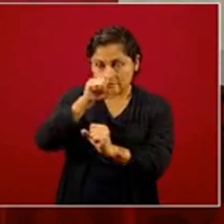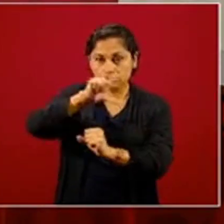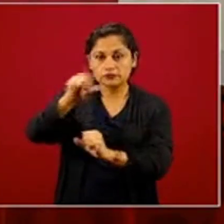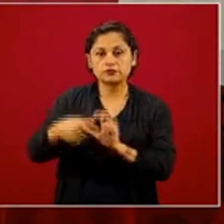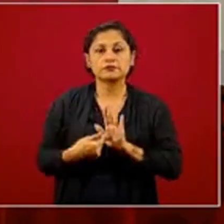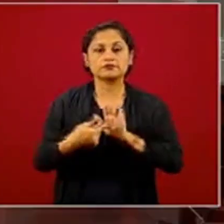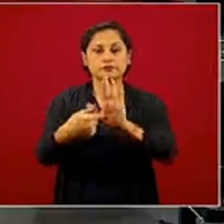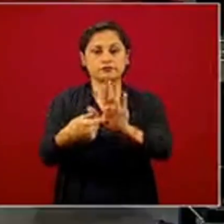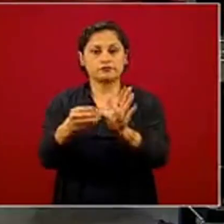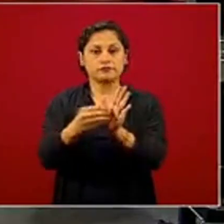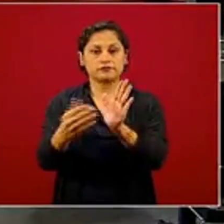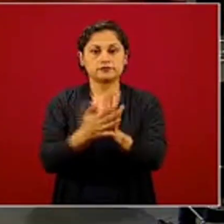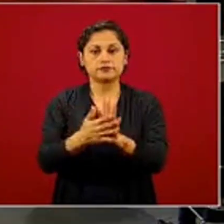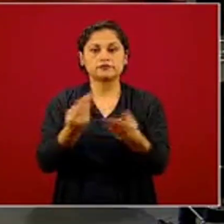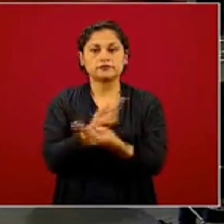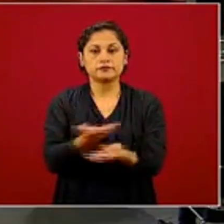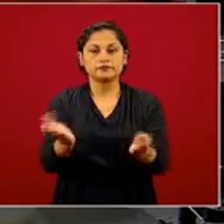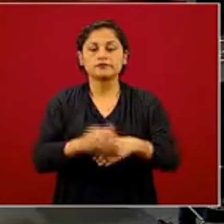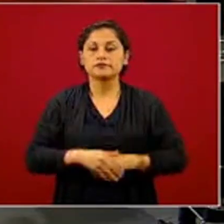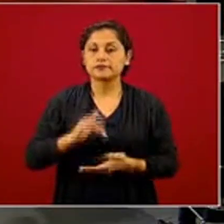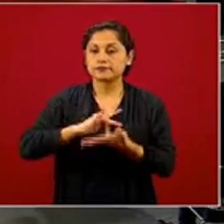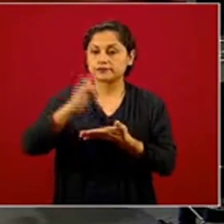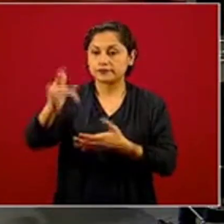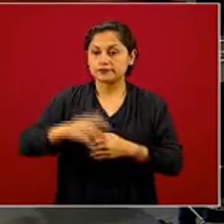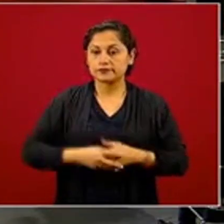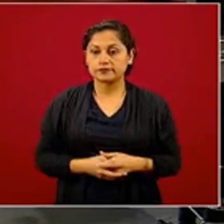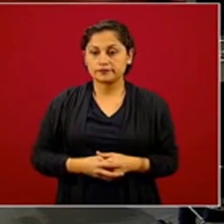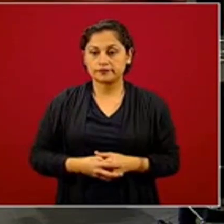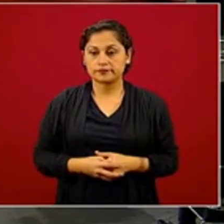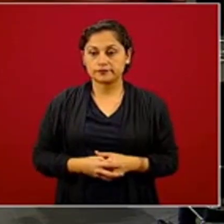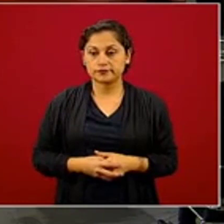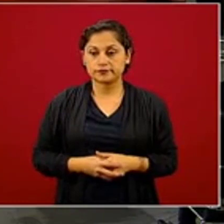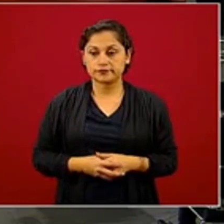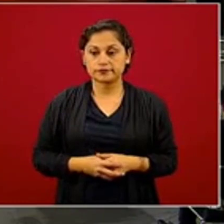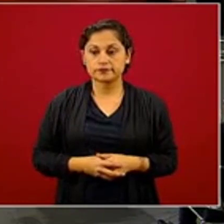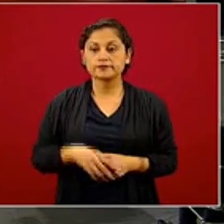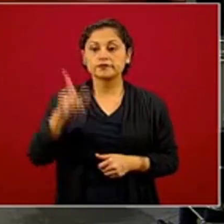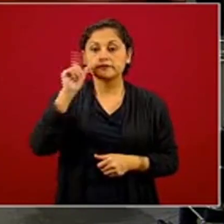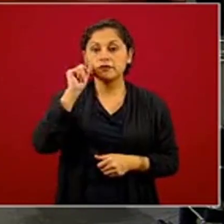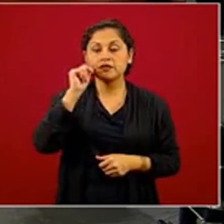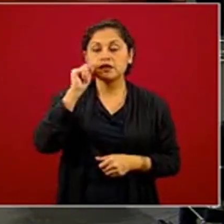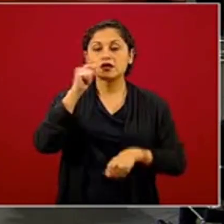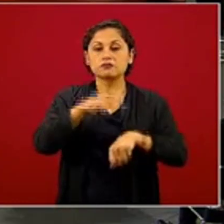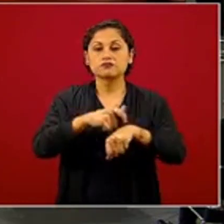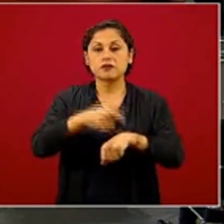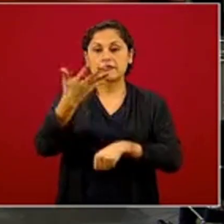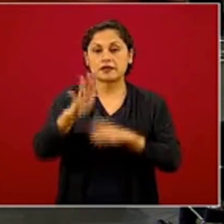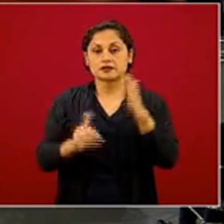públicamente. Muchas gracias. A las 10 de la mañana.